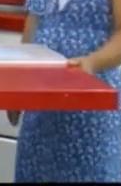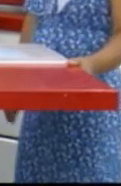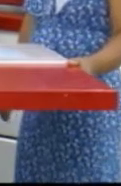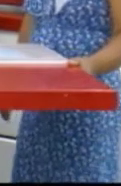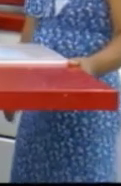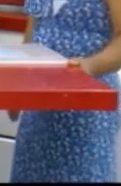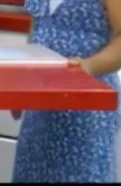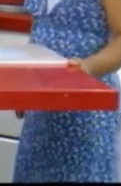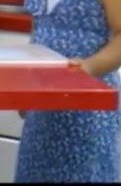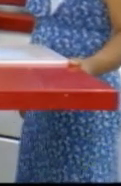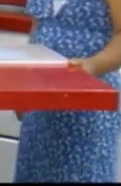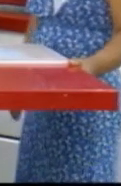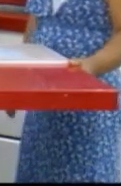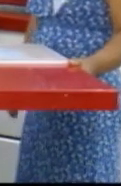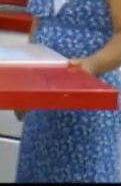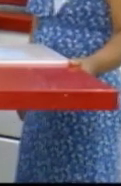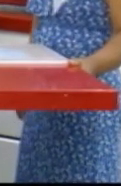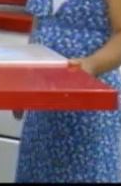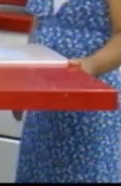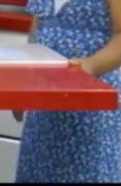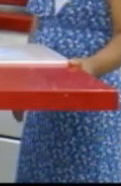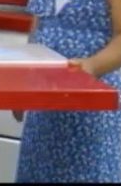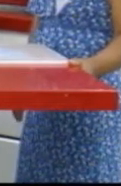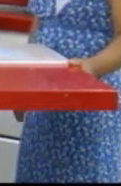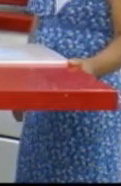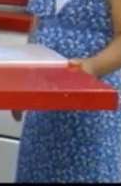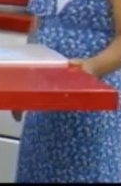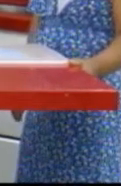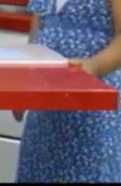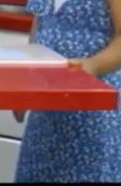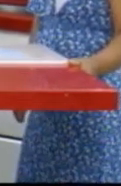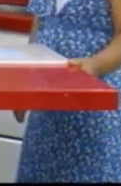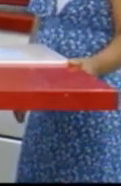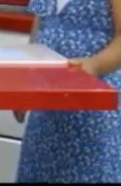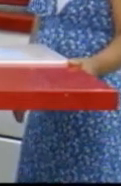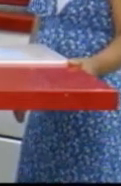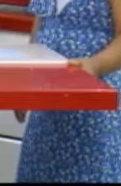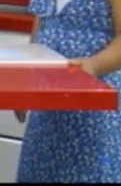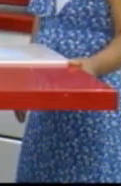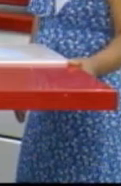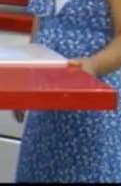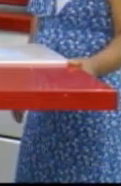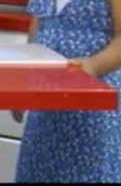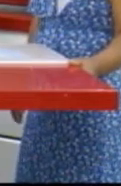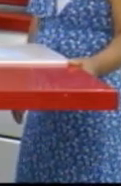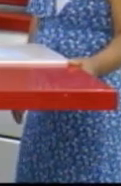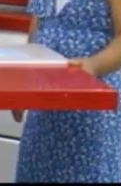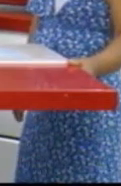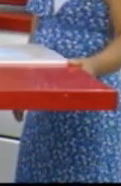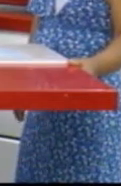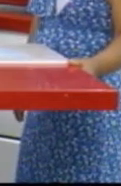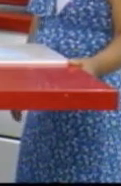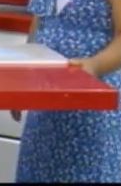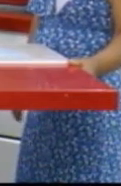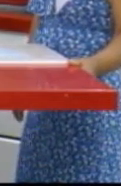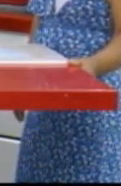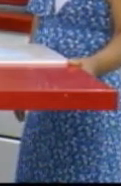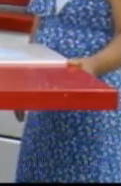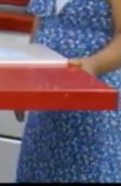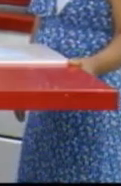muy muy que como les puede ser muy recomendado para todas las amas de casas para evitar bacterias en su casa así así nuestros niños van a estar